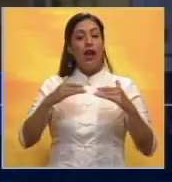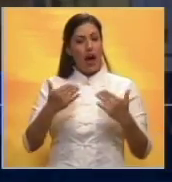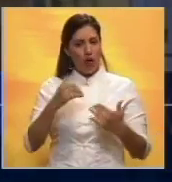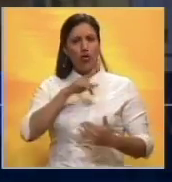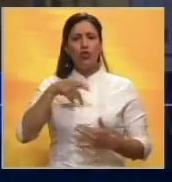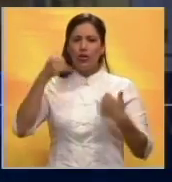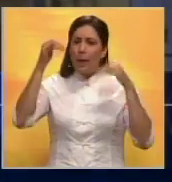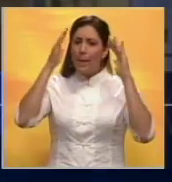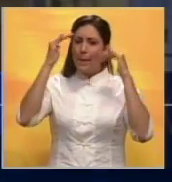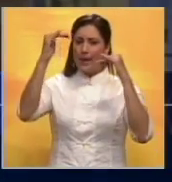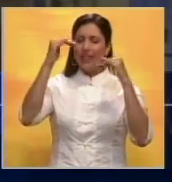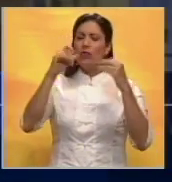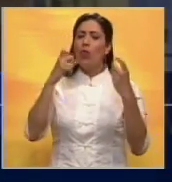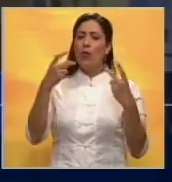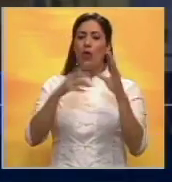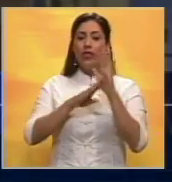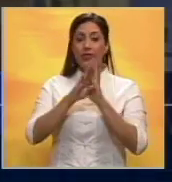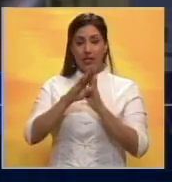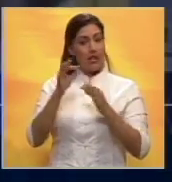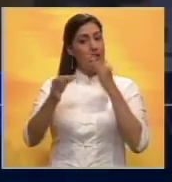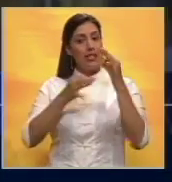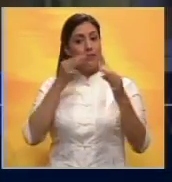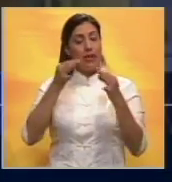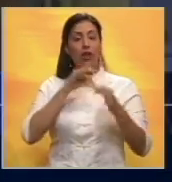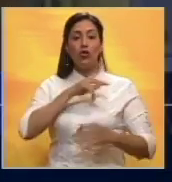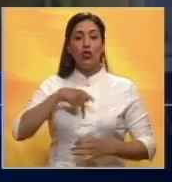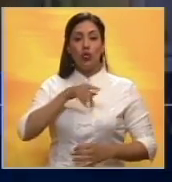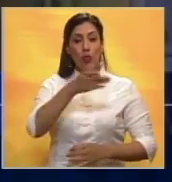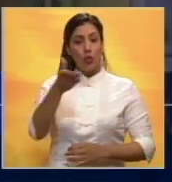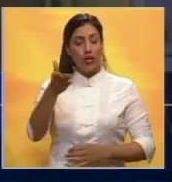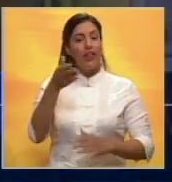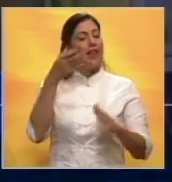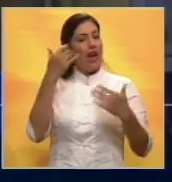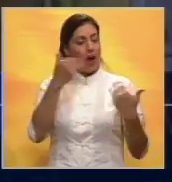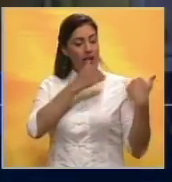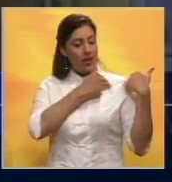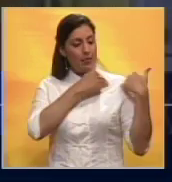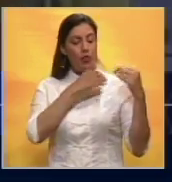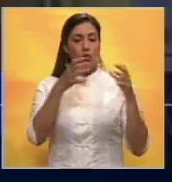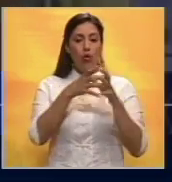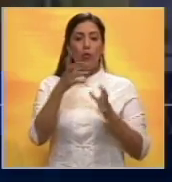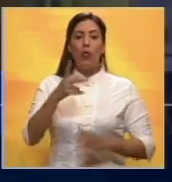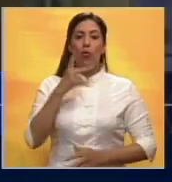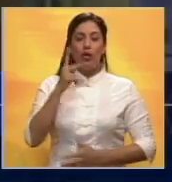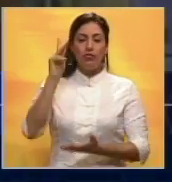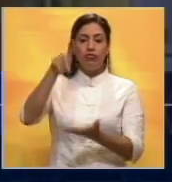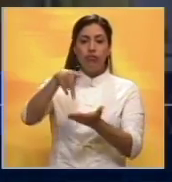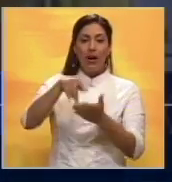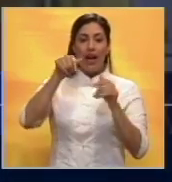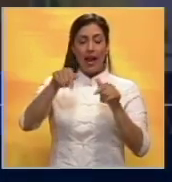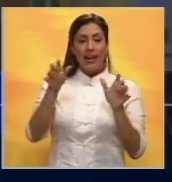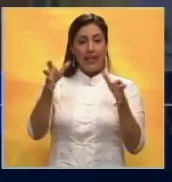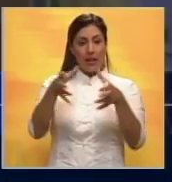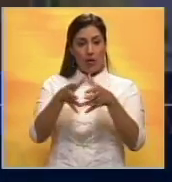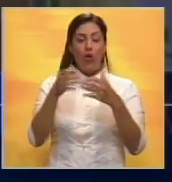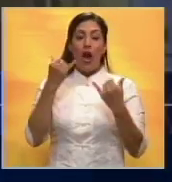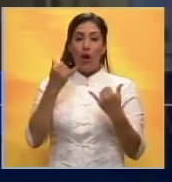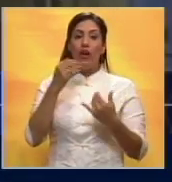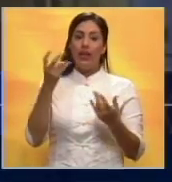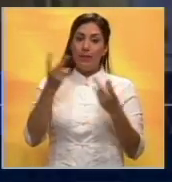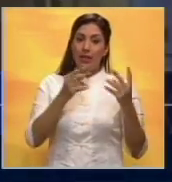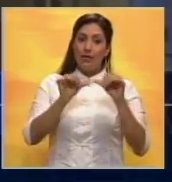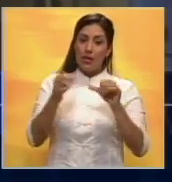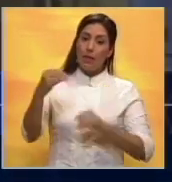estaremos atentos al desarrollo y a las declaraciones que puedan ofrecer representantes de los partidos que están presentes en esta reunión por lo pronto los